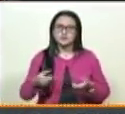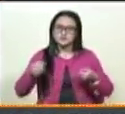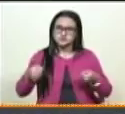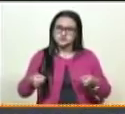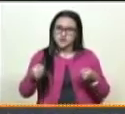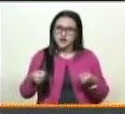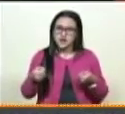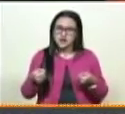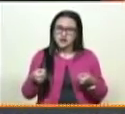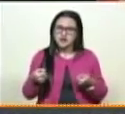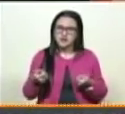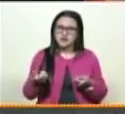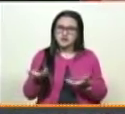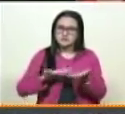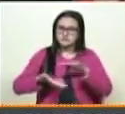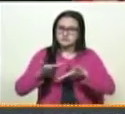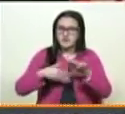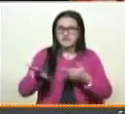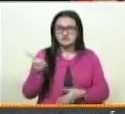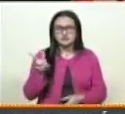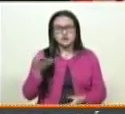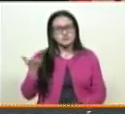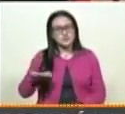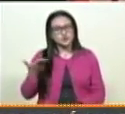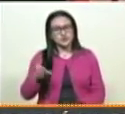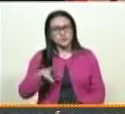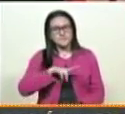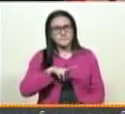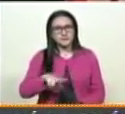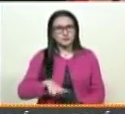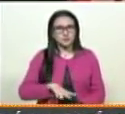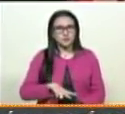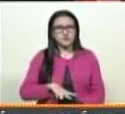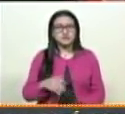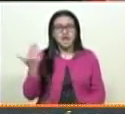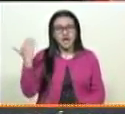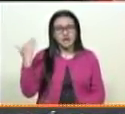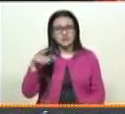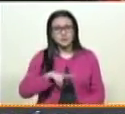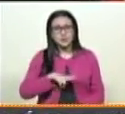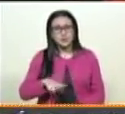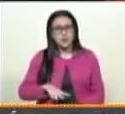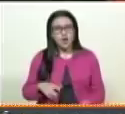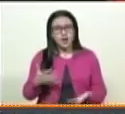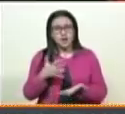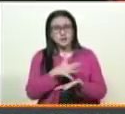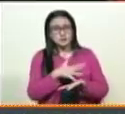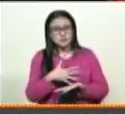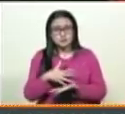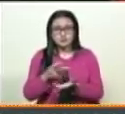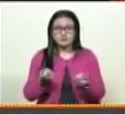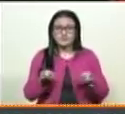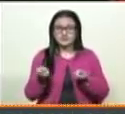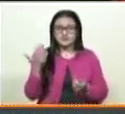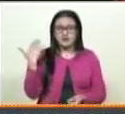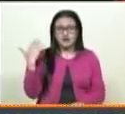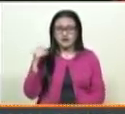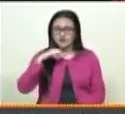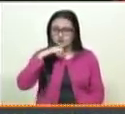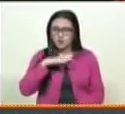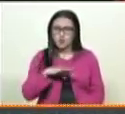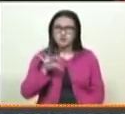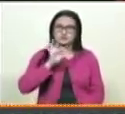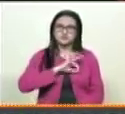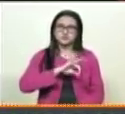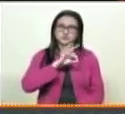muy importante para los portugueses, ya que cuando Portugal sufrió una crisis muy profunda, tanto financiera, económica y social,